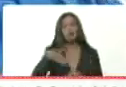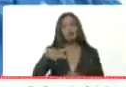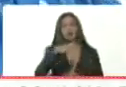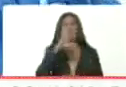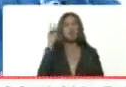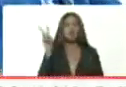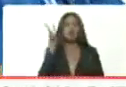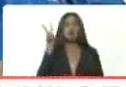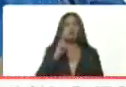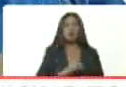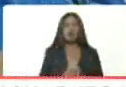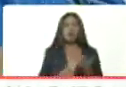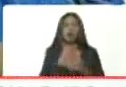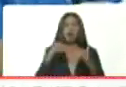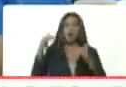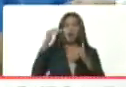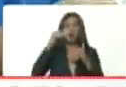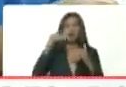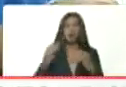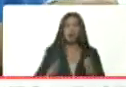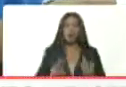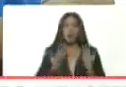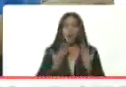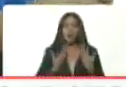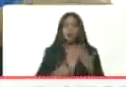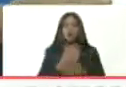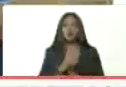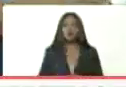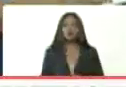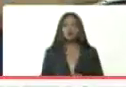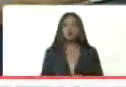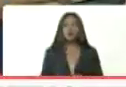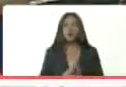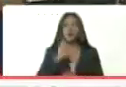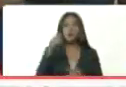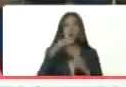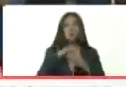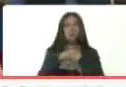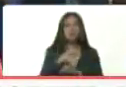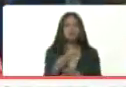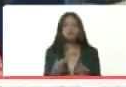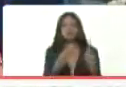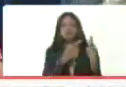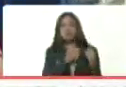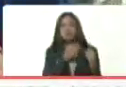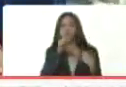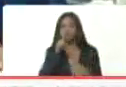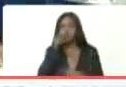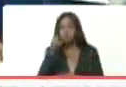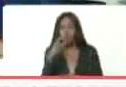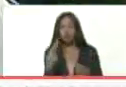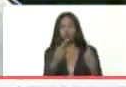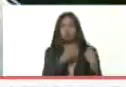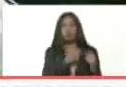que más grande motivación jorge rodríguez estás encargado jorge rodríguez